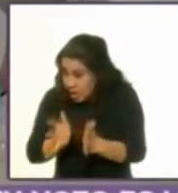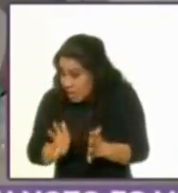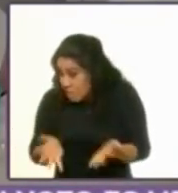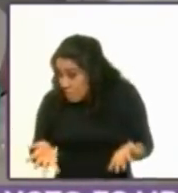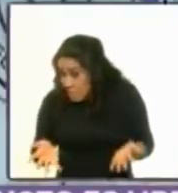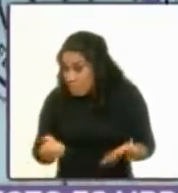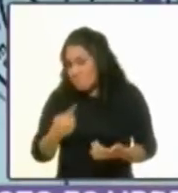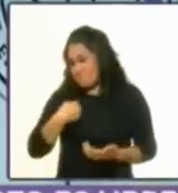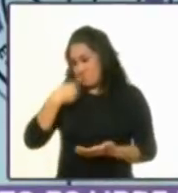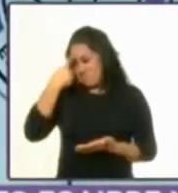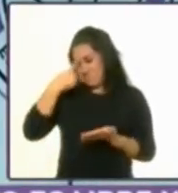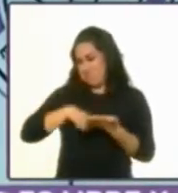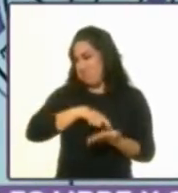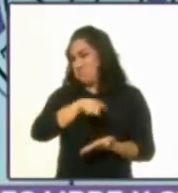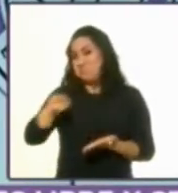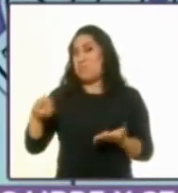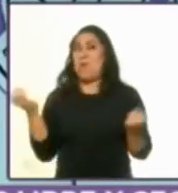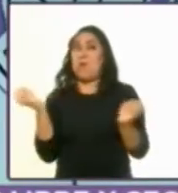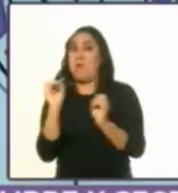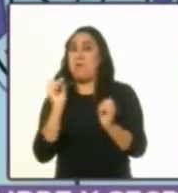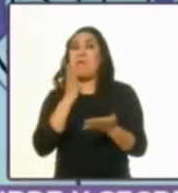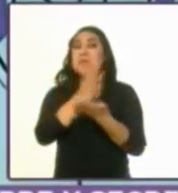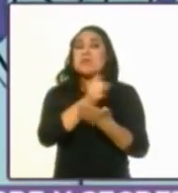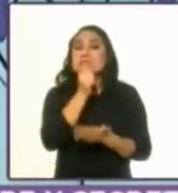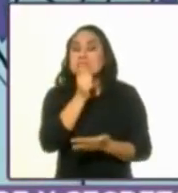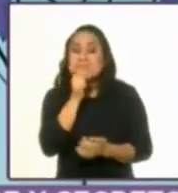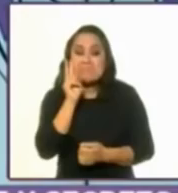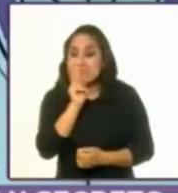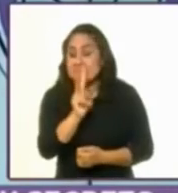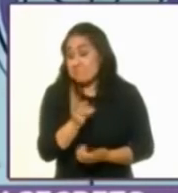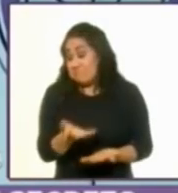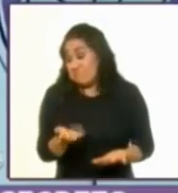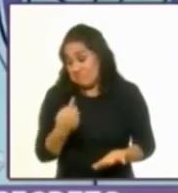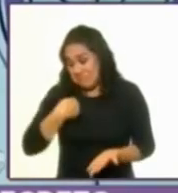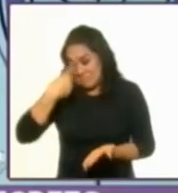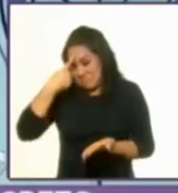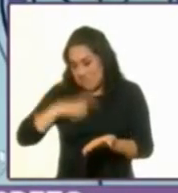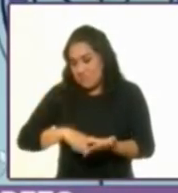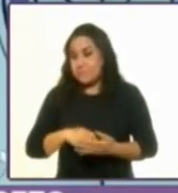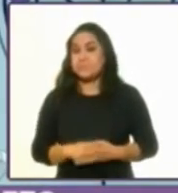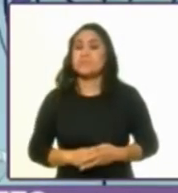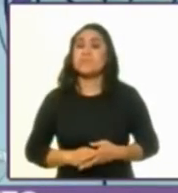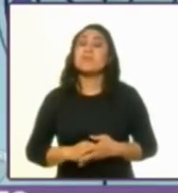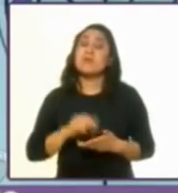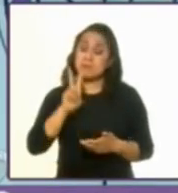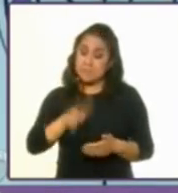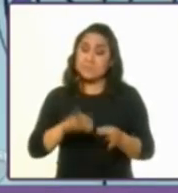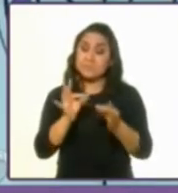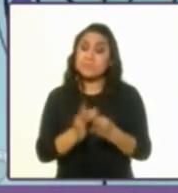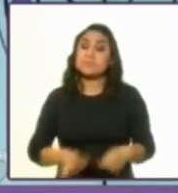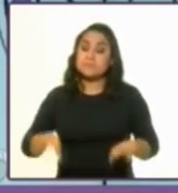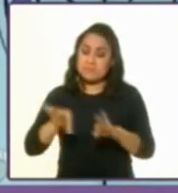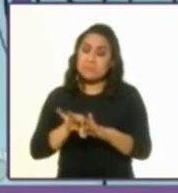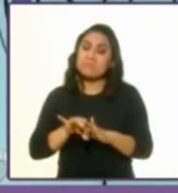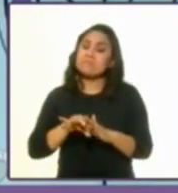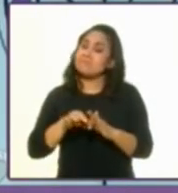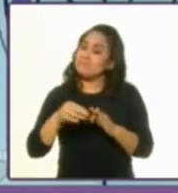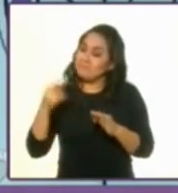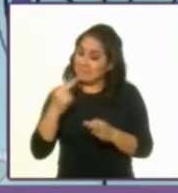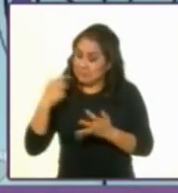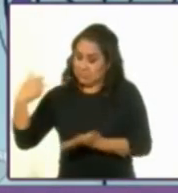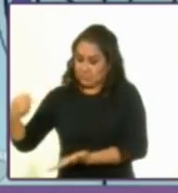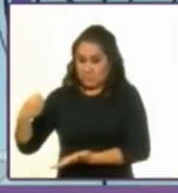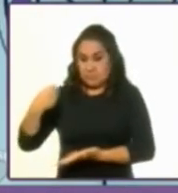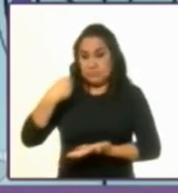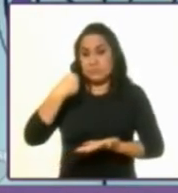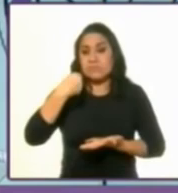la respuesta per nula porque no no no no va a ser así es importante aplicar el recurso a